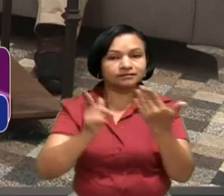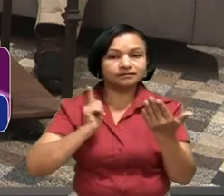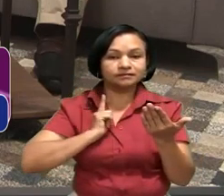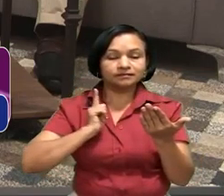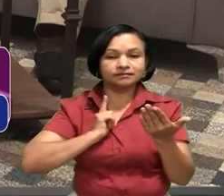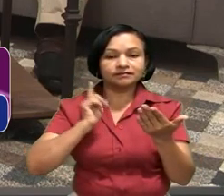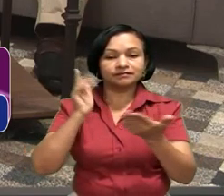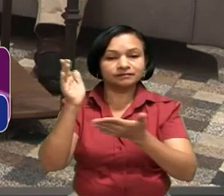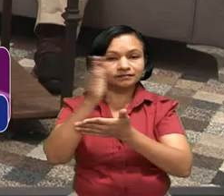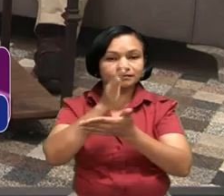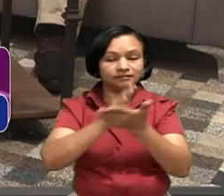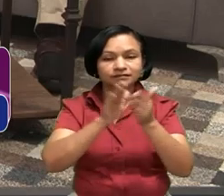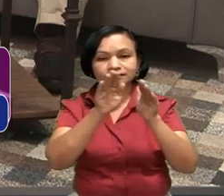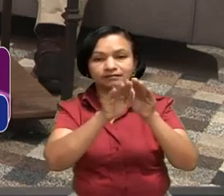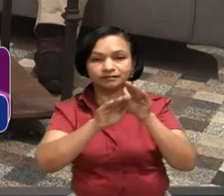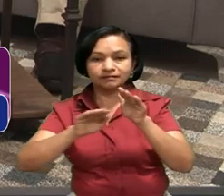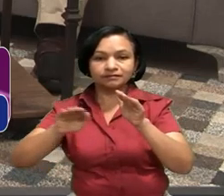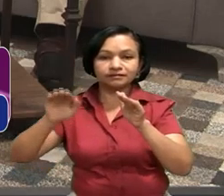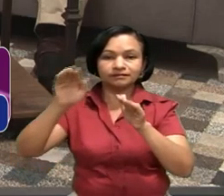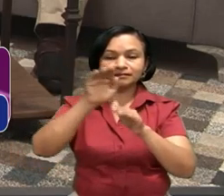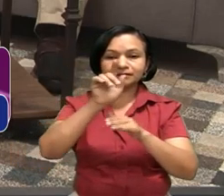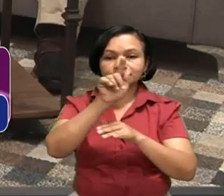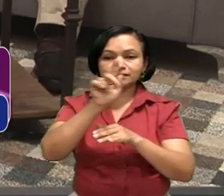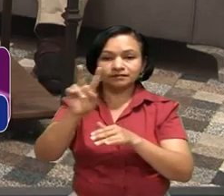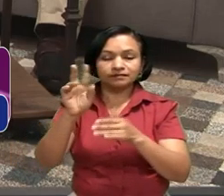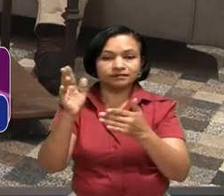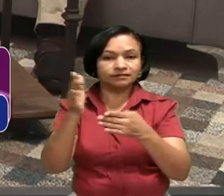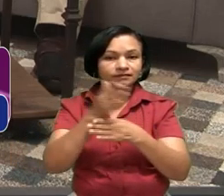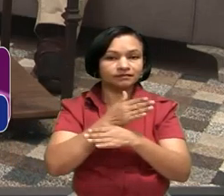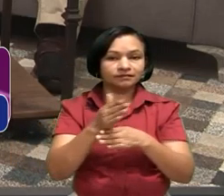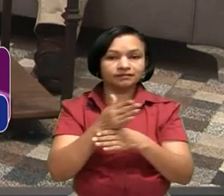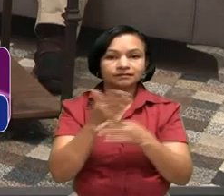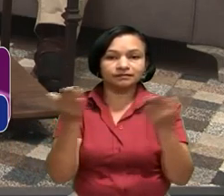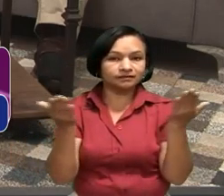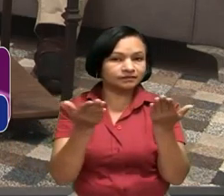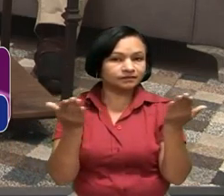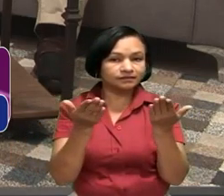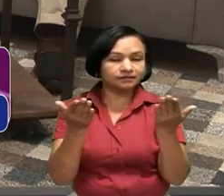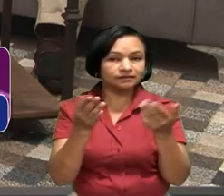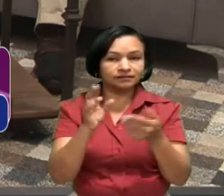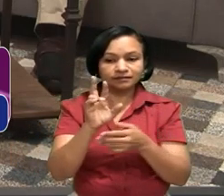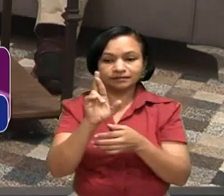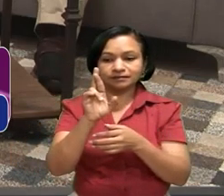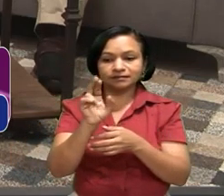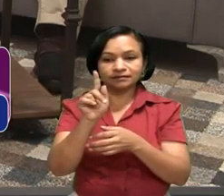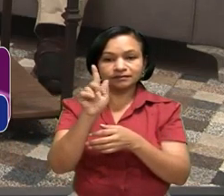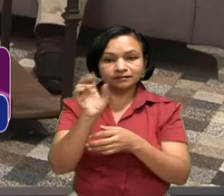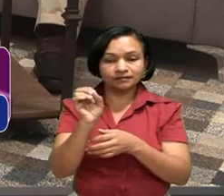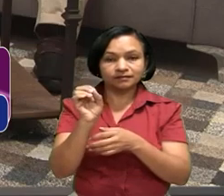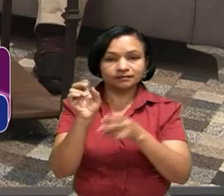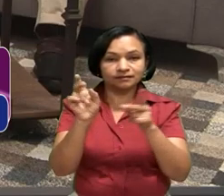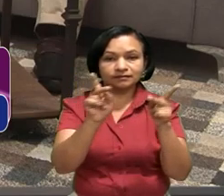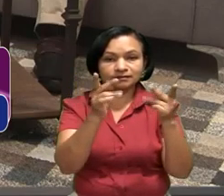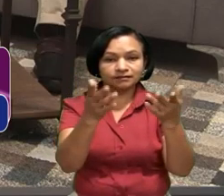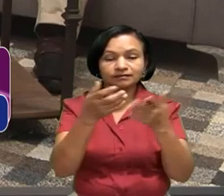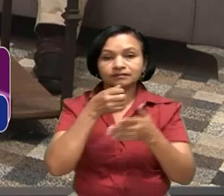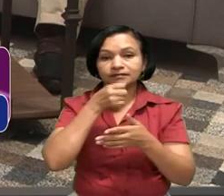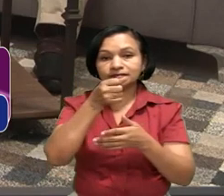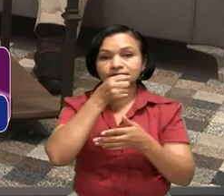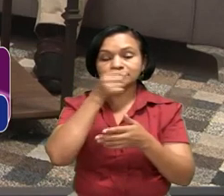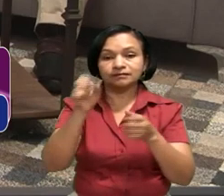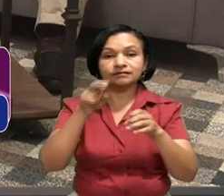en ve mayor audiencia que canales mismos cuáles son los retos que enfrenta el periodismo nacional frente a esto que es